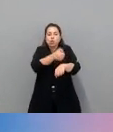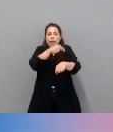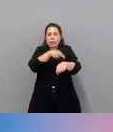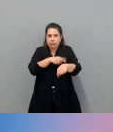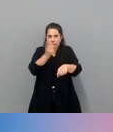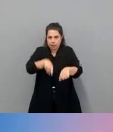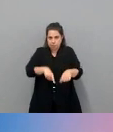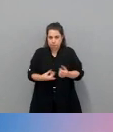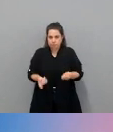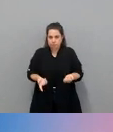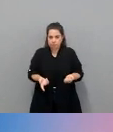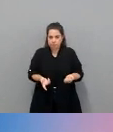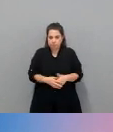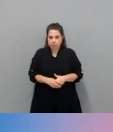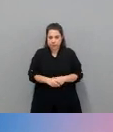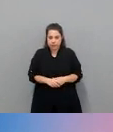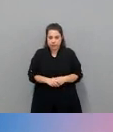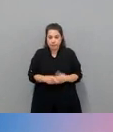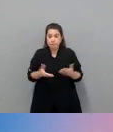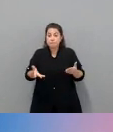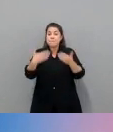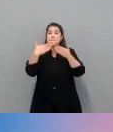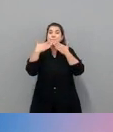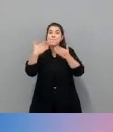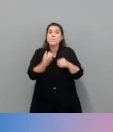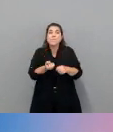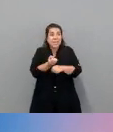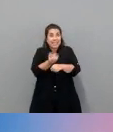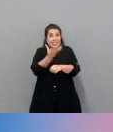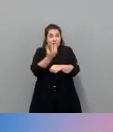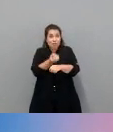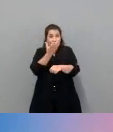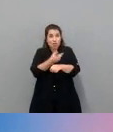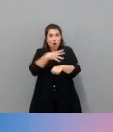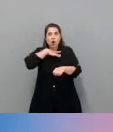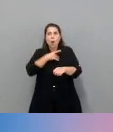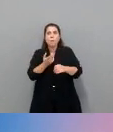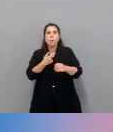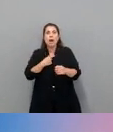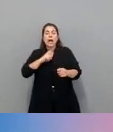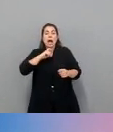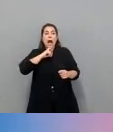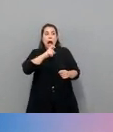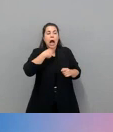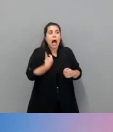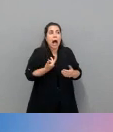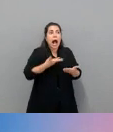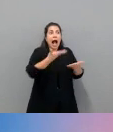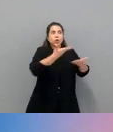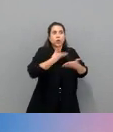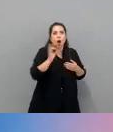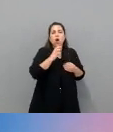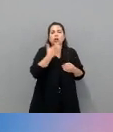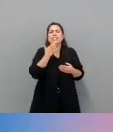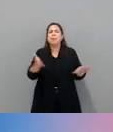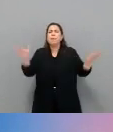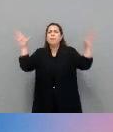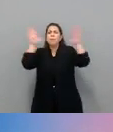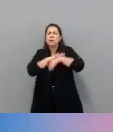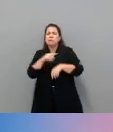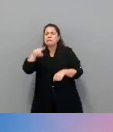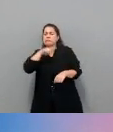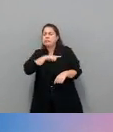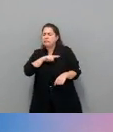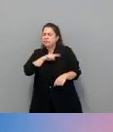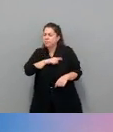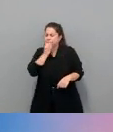través de un interfono puedo o pedir auxilio o si por la noche me encuentro mal y estoy o me siento